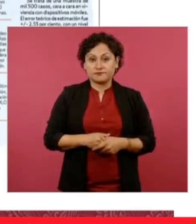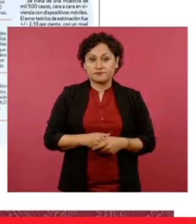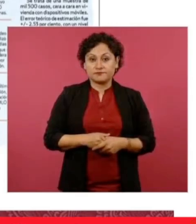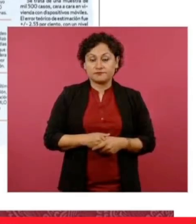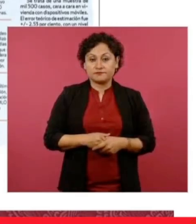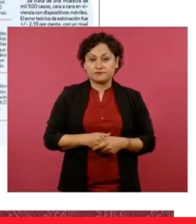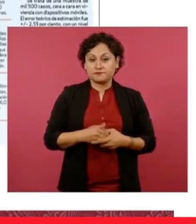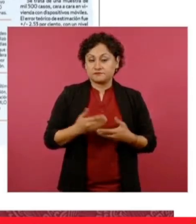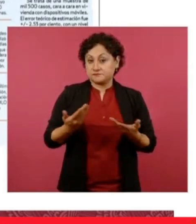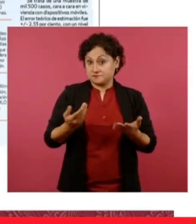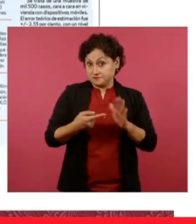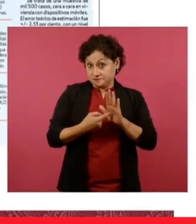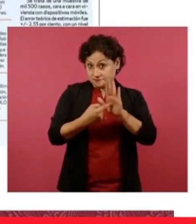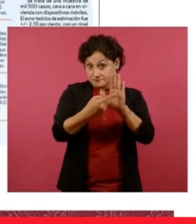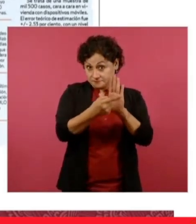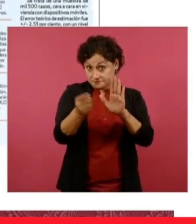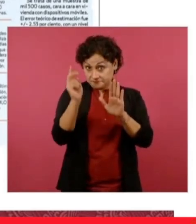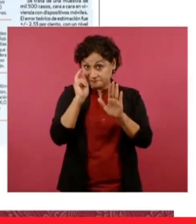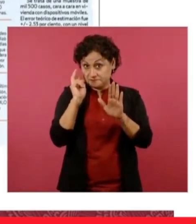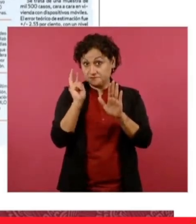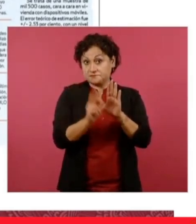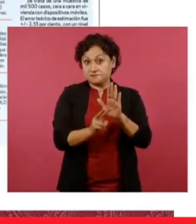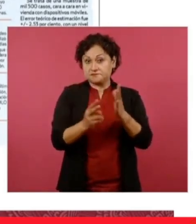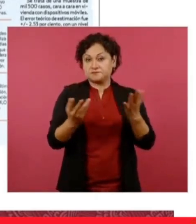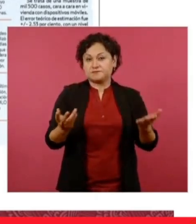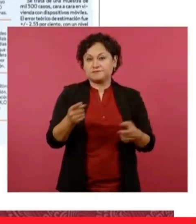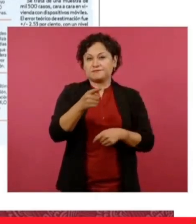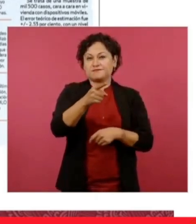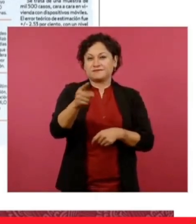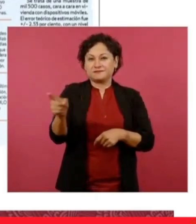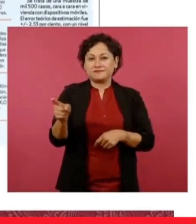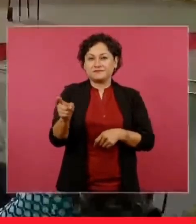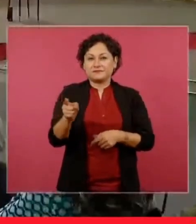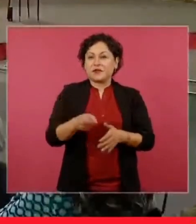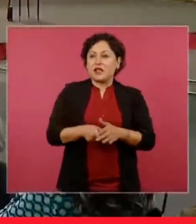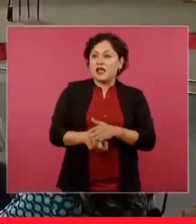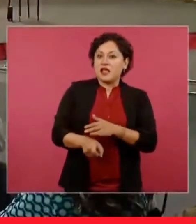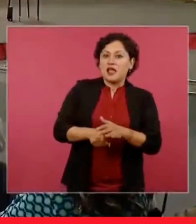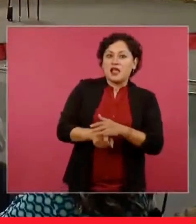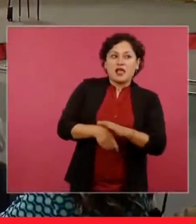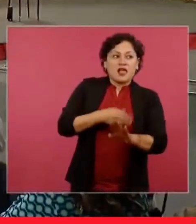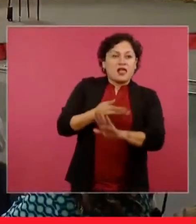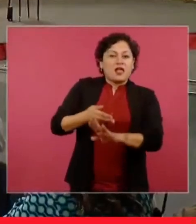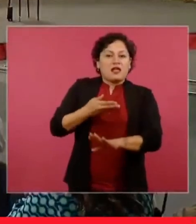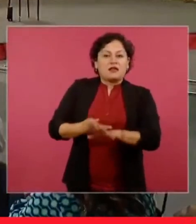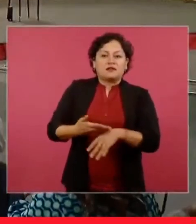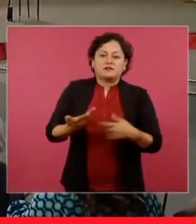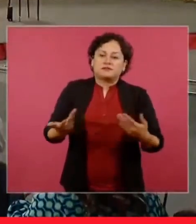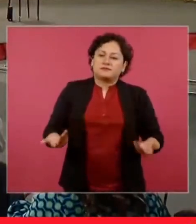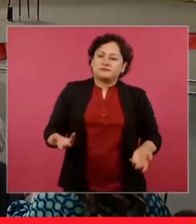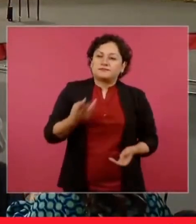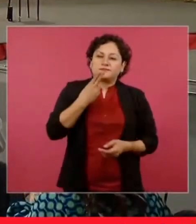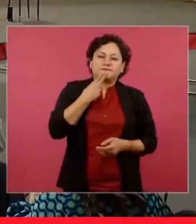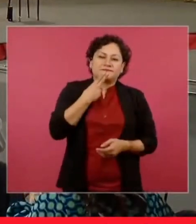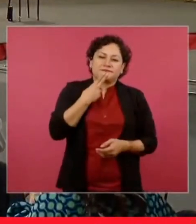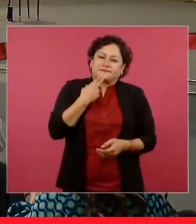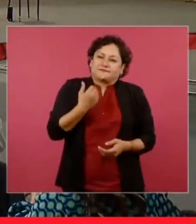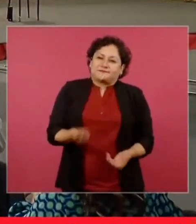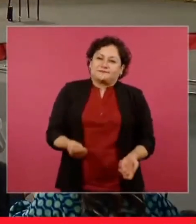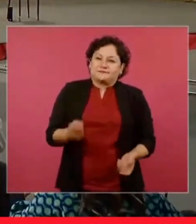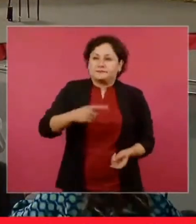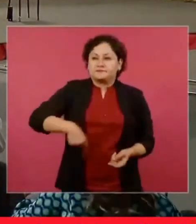Se los dejamos para que ya no gasten su dinero a lo loco, no vale la pena, nadie les hace